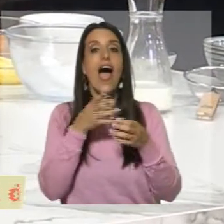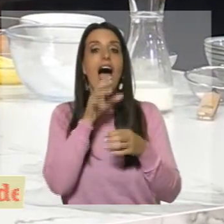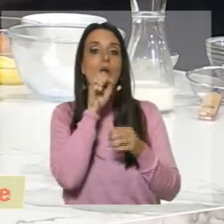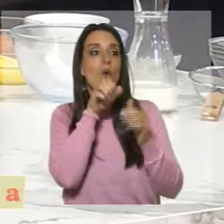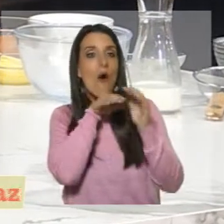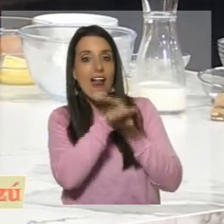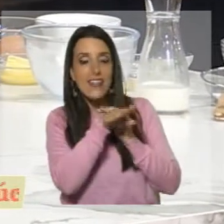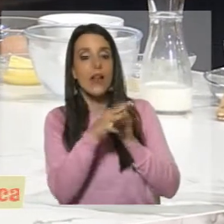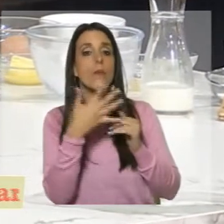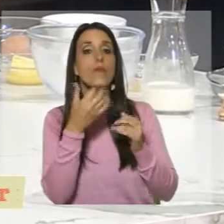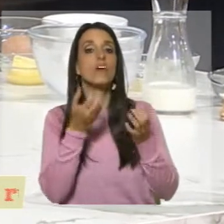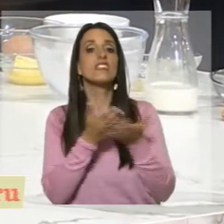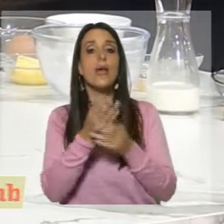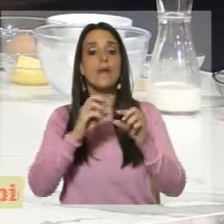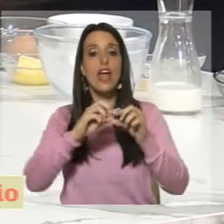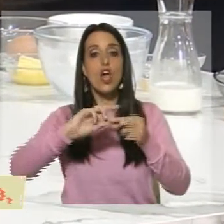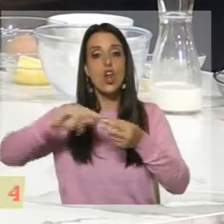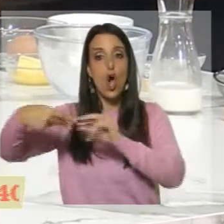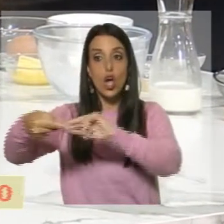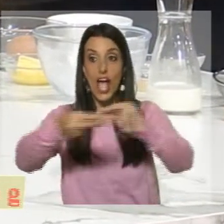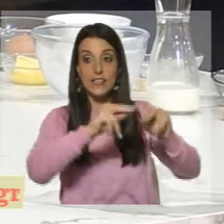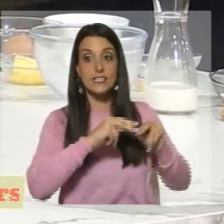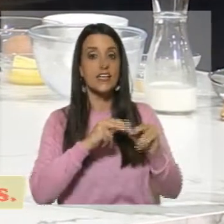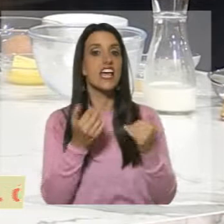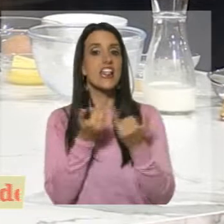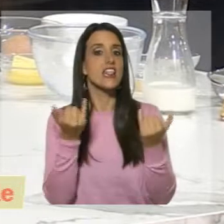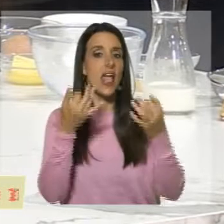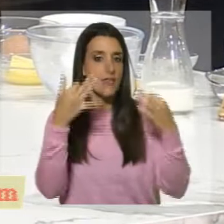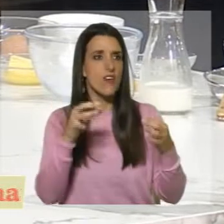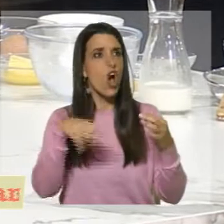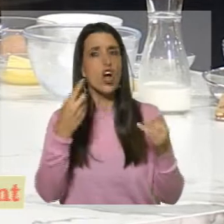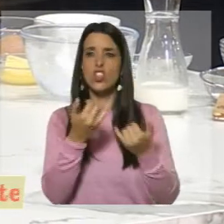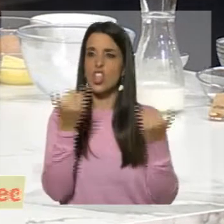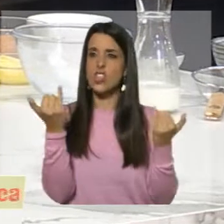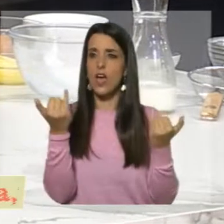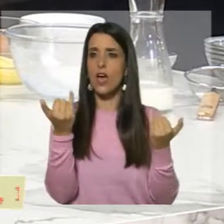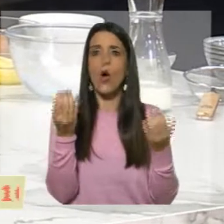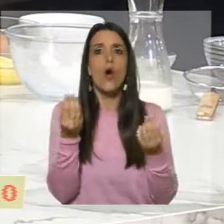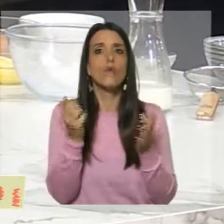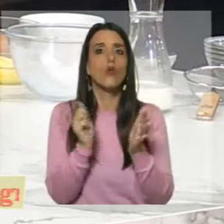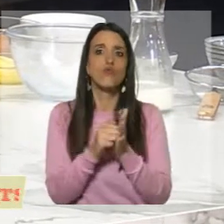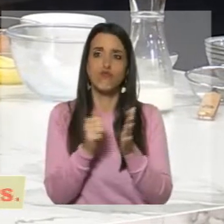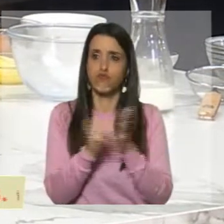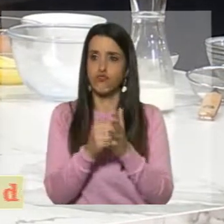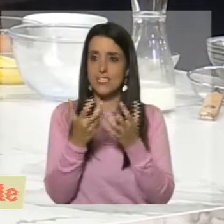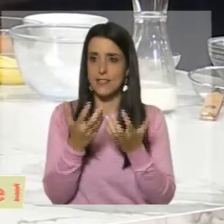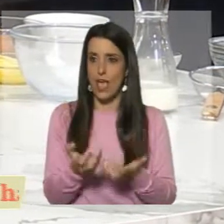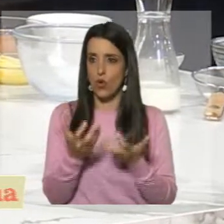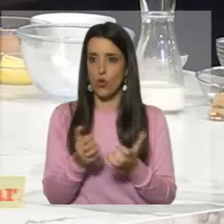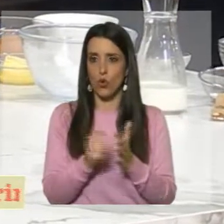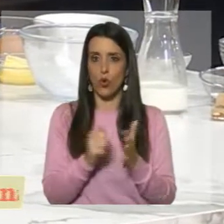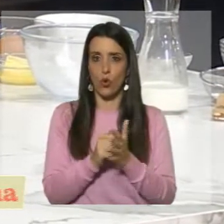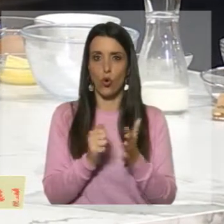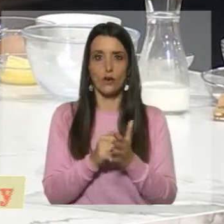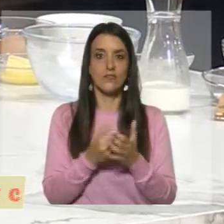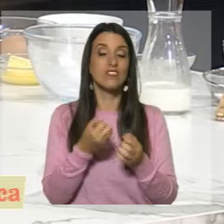tenemos roscas, lo que pasa es que en el día están bien, pero al otro día pasa como con el pan dulce, ¿viste? Queda como tener más complicado. Se te empieza a secar y tenés que bajarla con el mate. Por eso